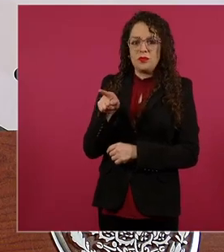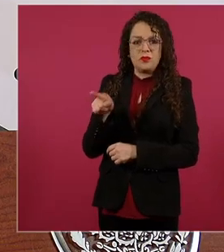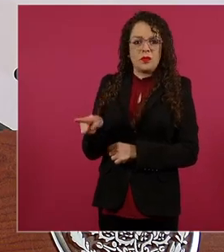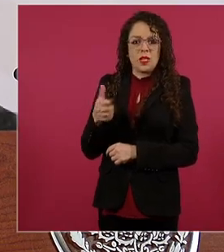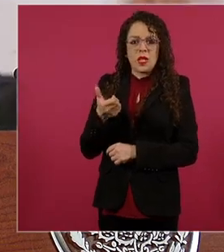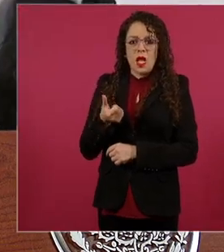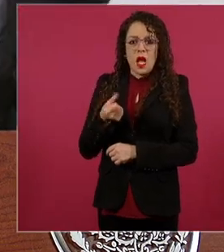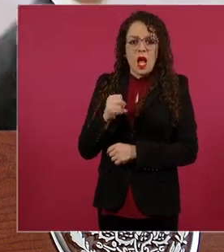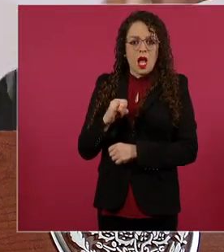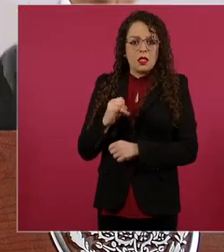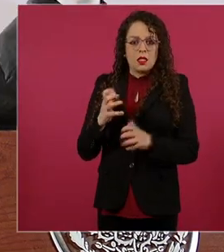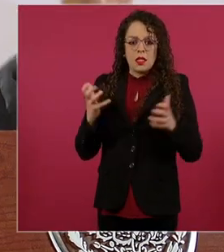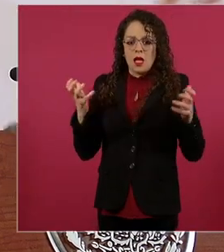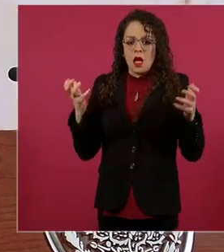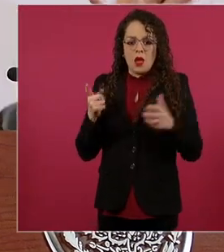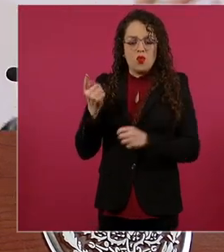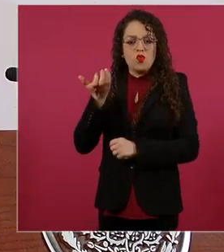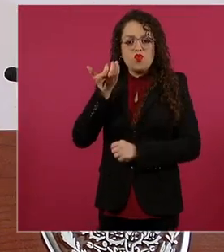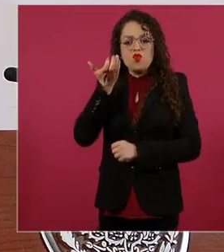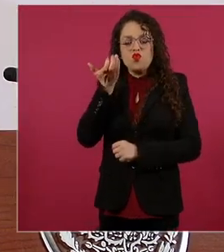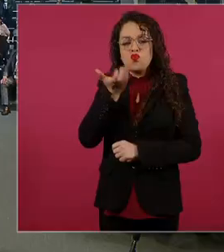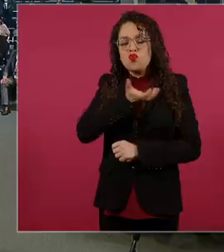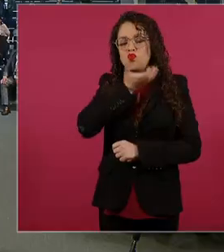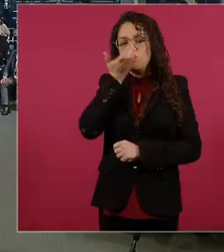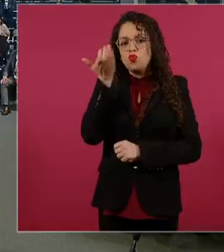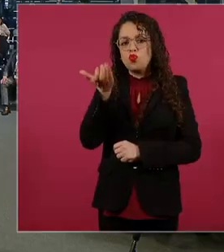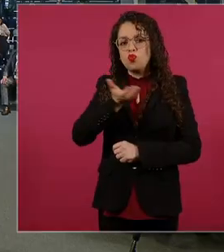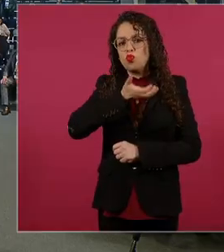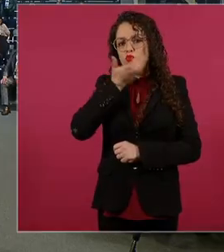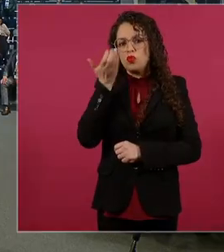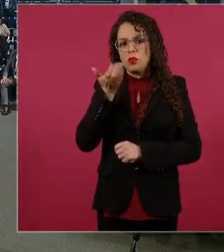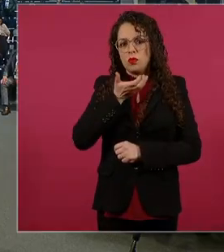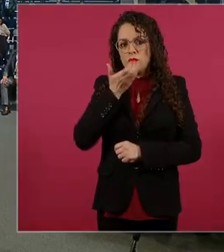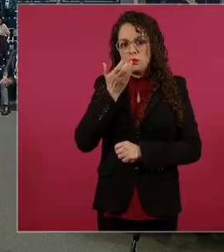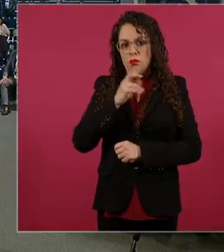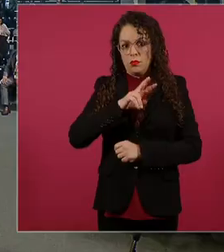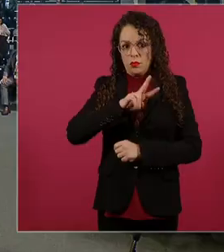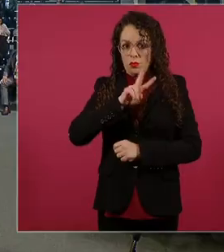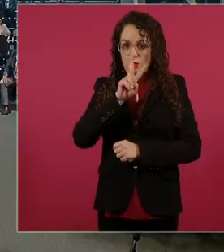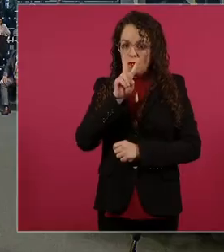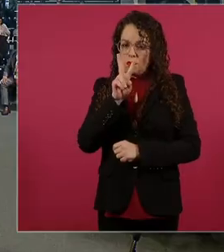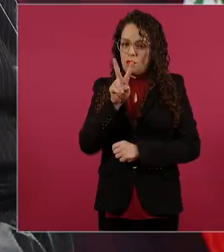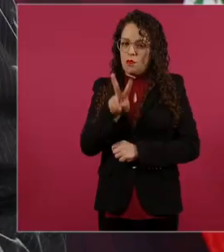porque es con todo respeto mafioso